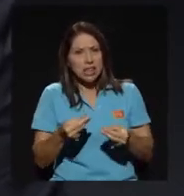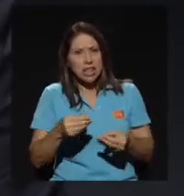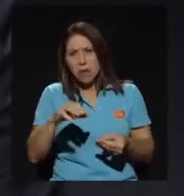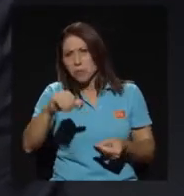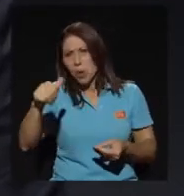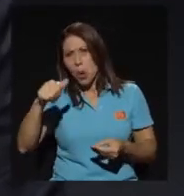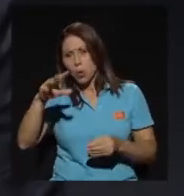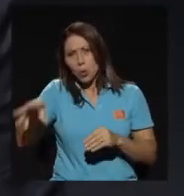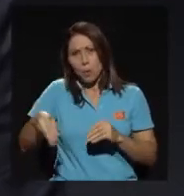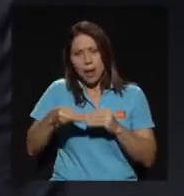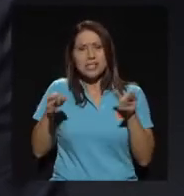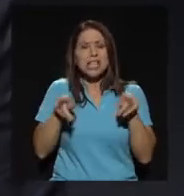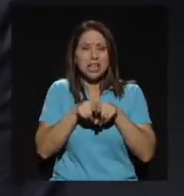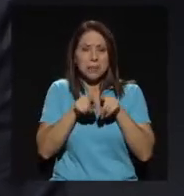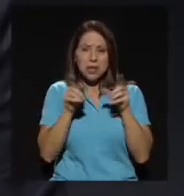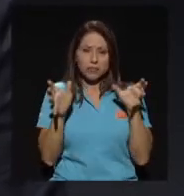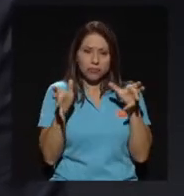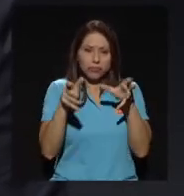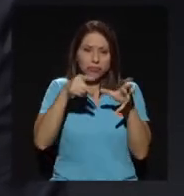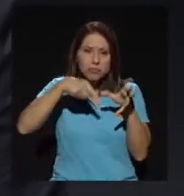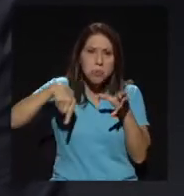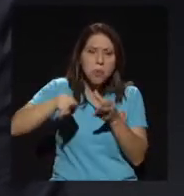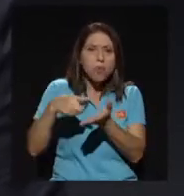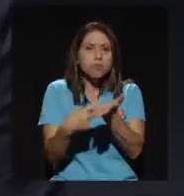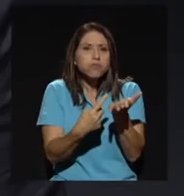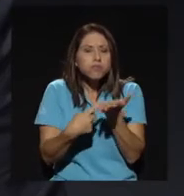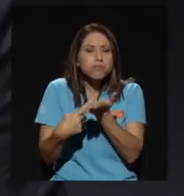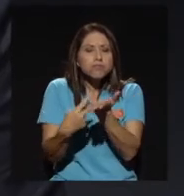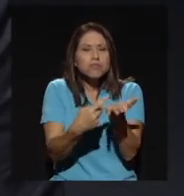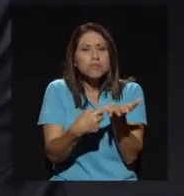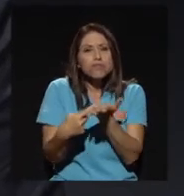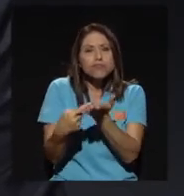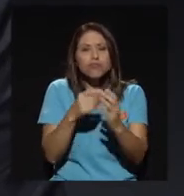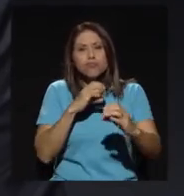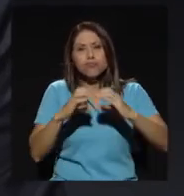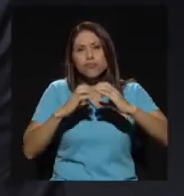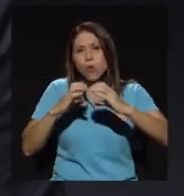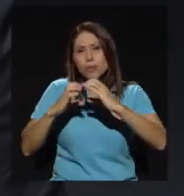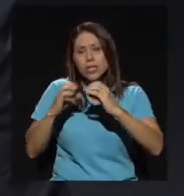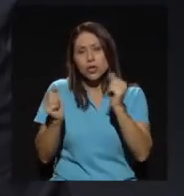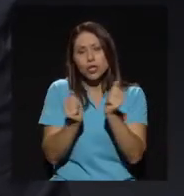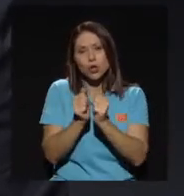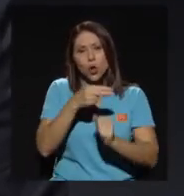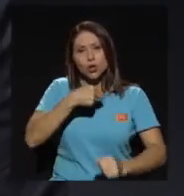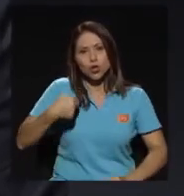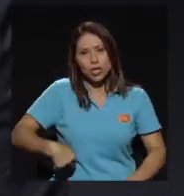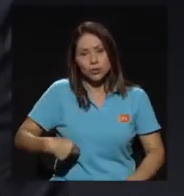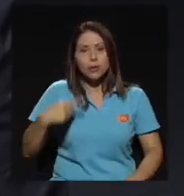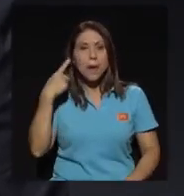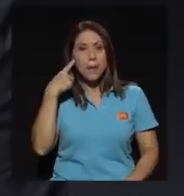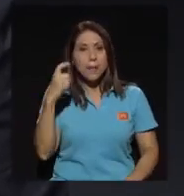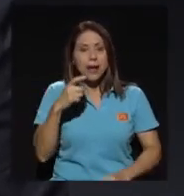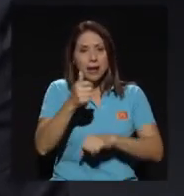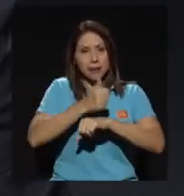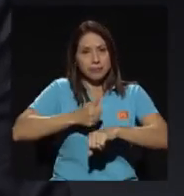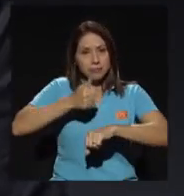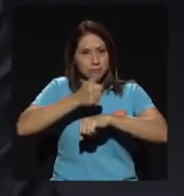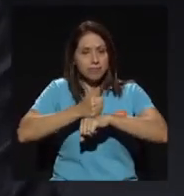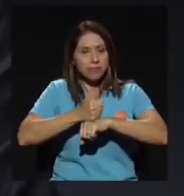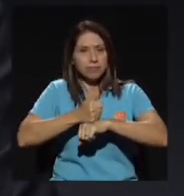más que fue convocado pues hicimos una serie de conversaciones con los chinos para establecer